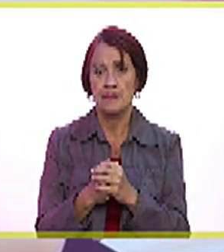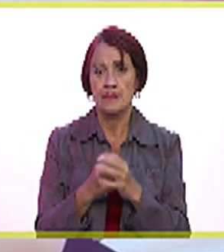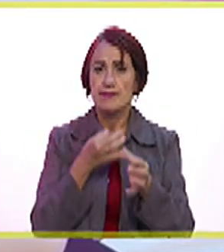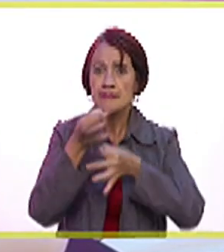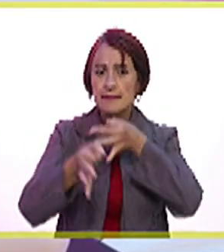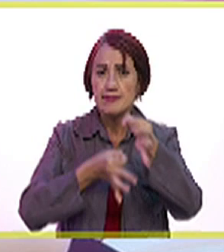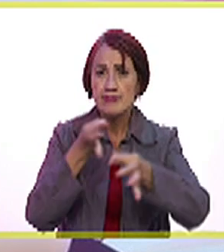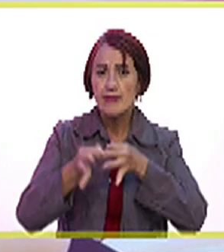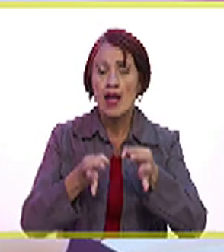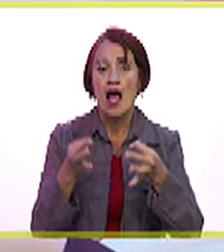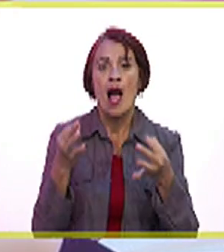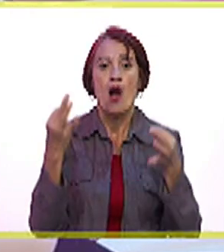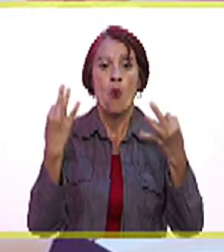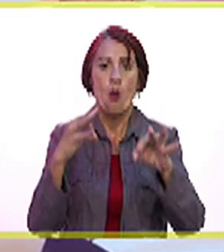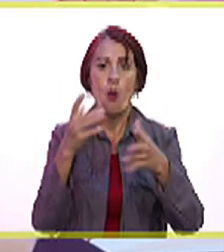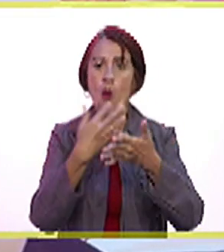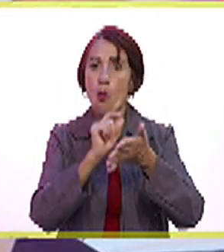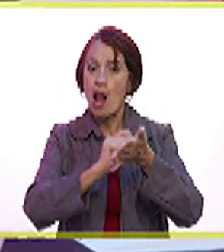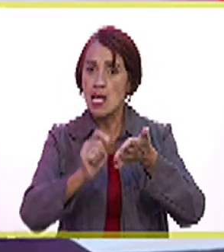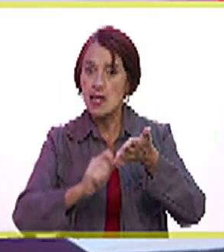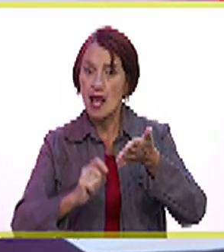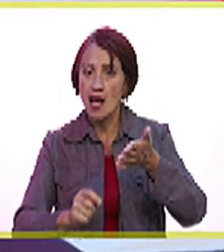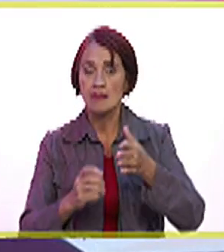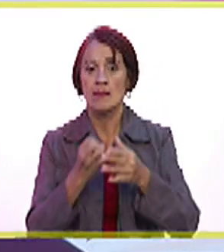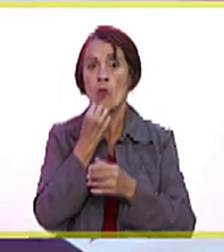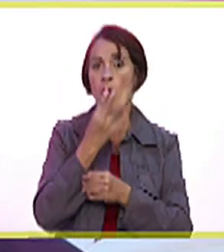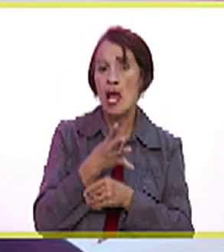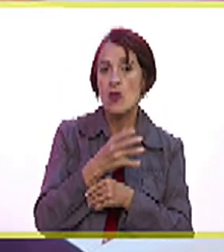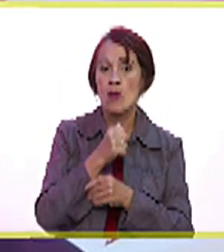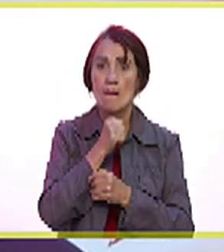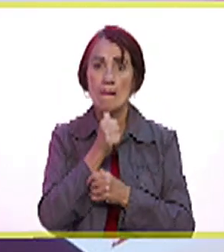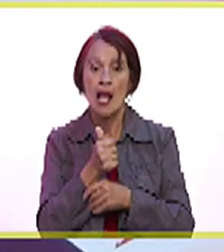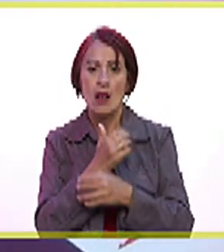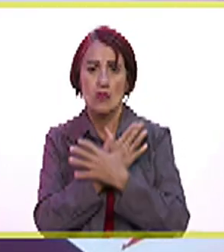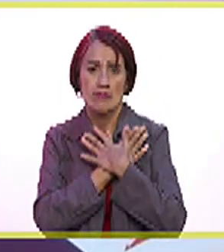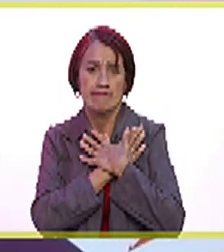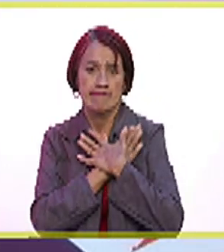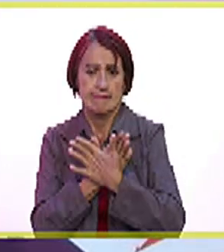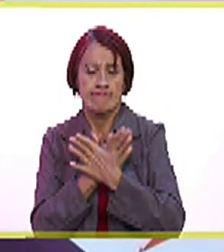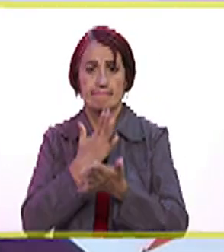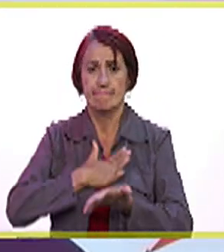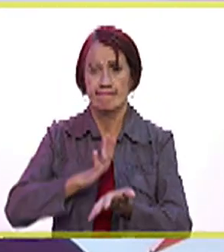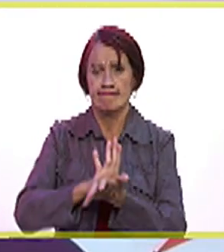la cualidad. Bueno, malo, bondad,